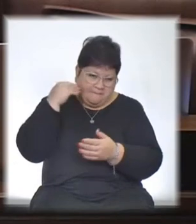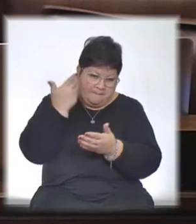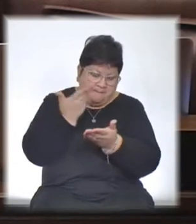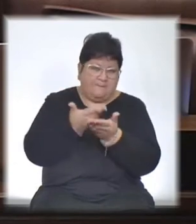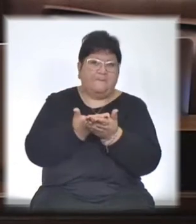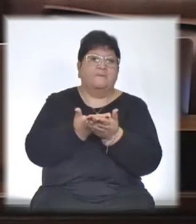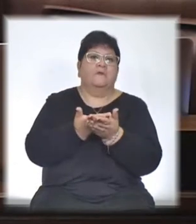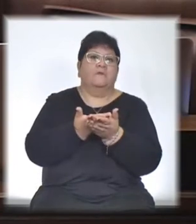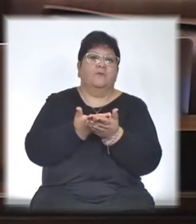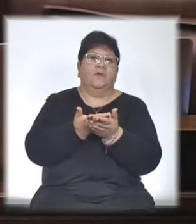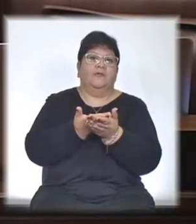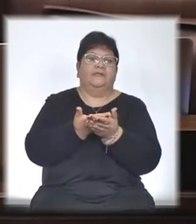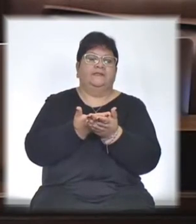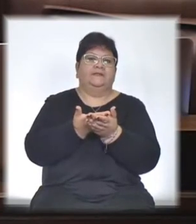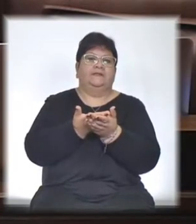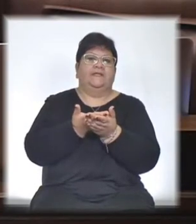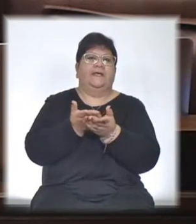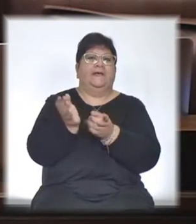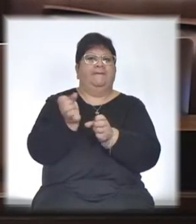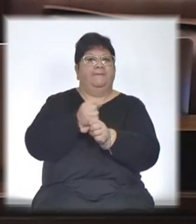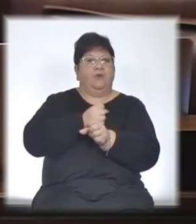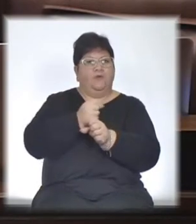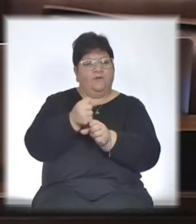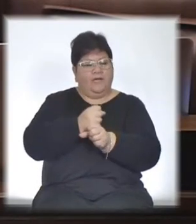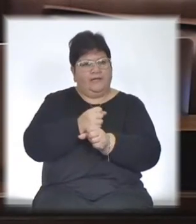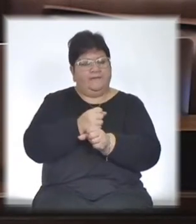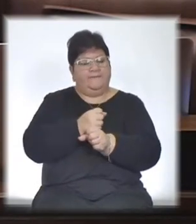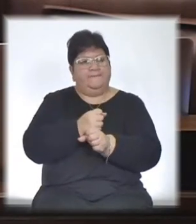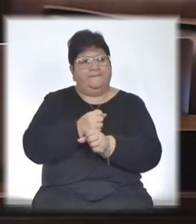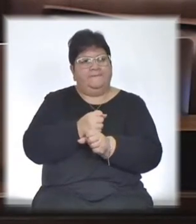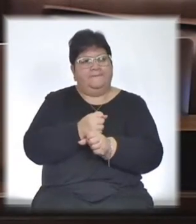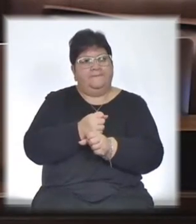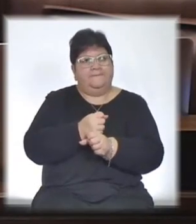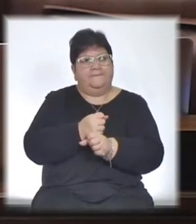ley que aprobamos, de ley